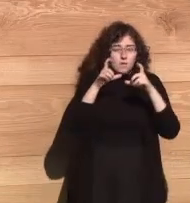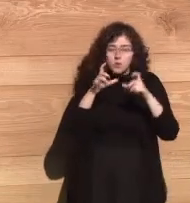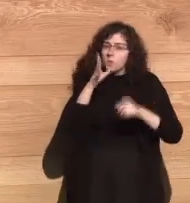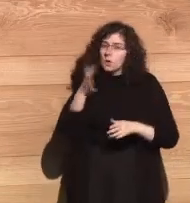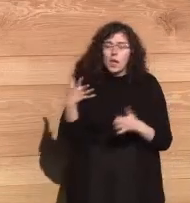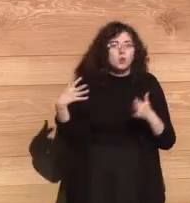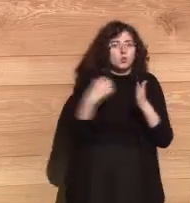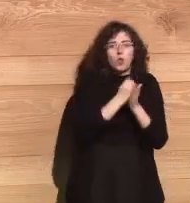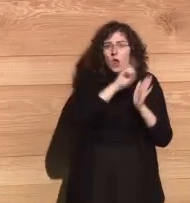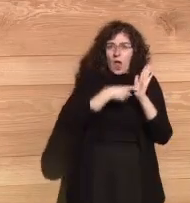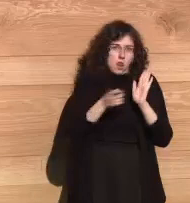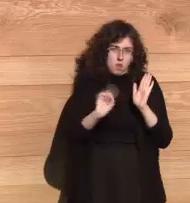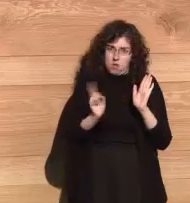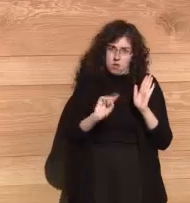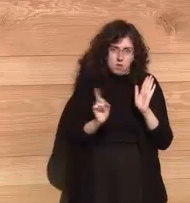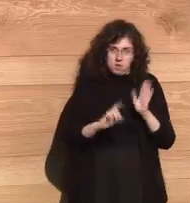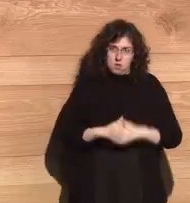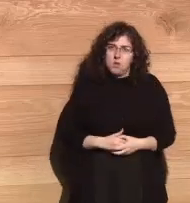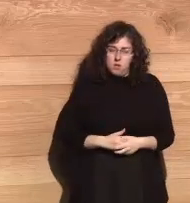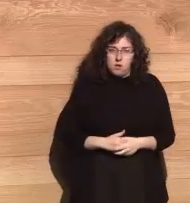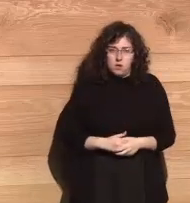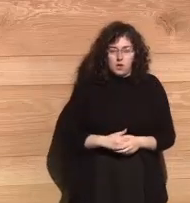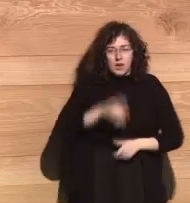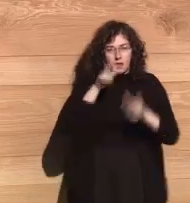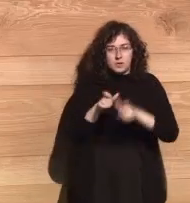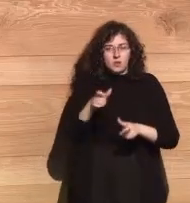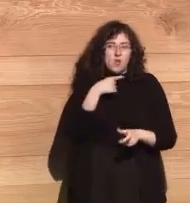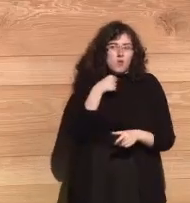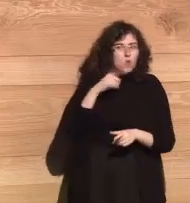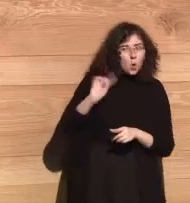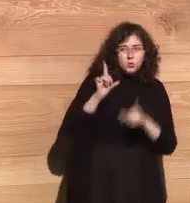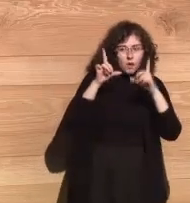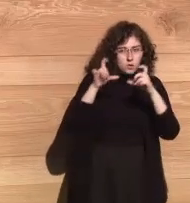ilegal, ¿no? A la gente no les gusta mucho que les tomen fotos.